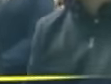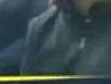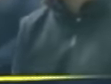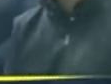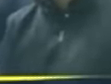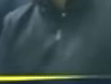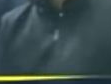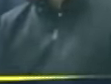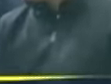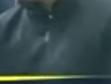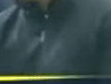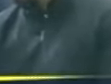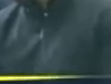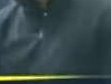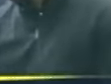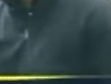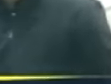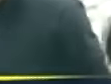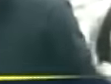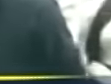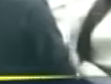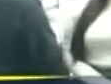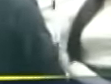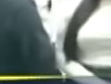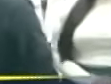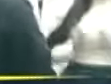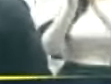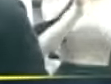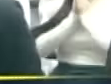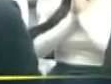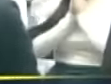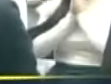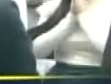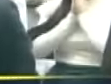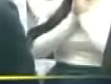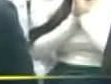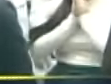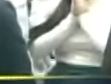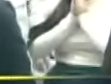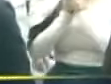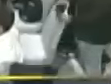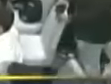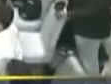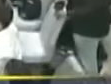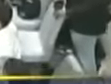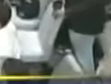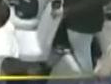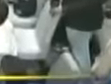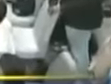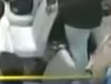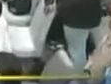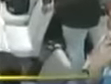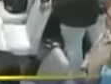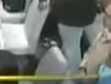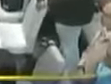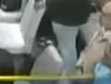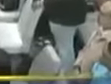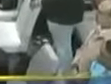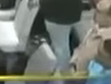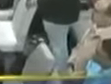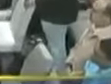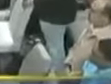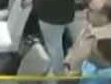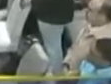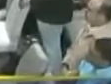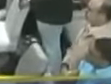diputado Pedro Carreño, el diputado Pedro Infante, primer vicepresidente del Parlamento venezolano, así